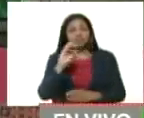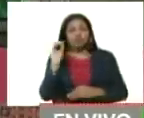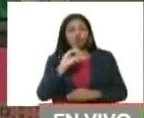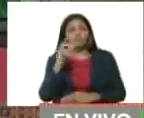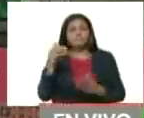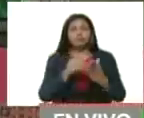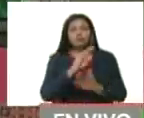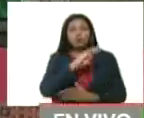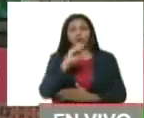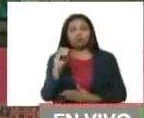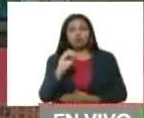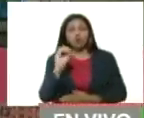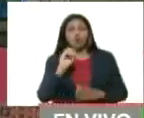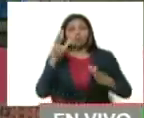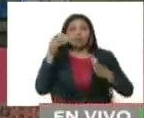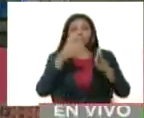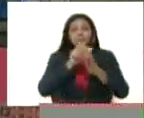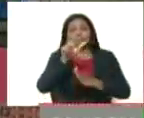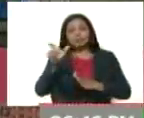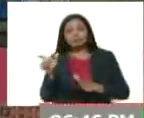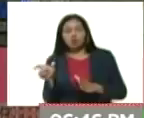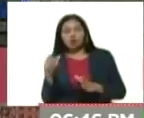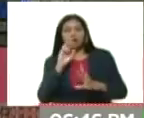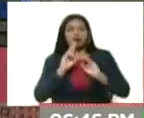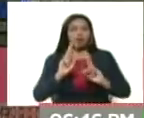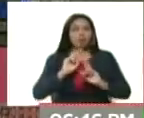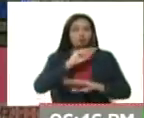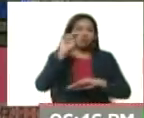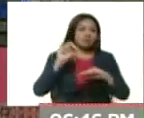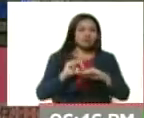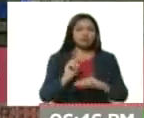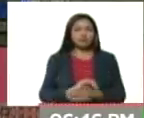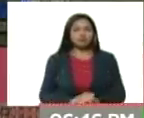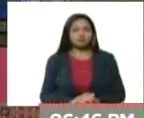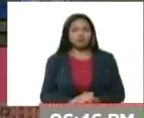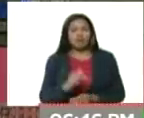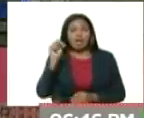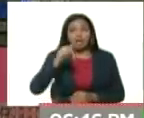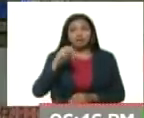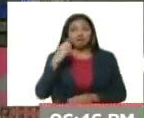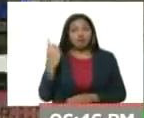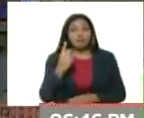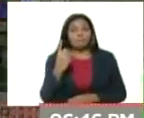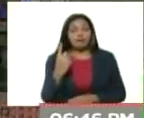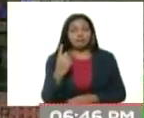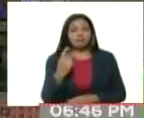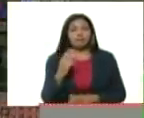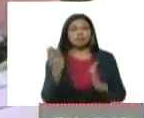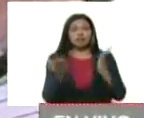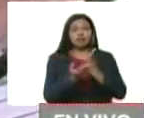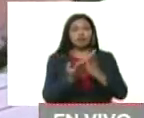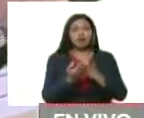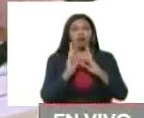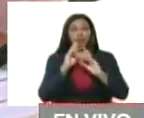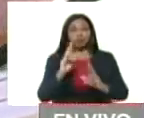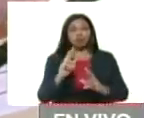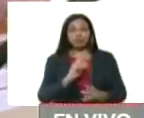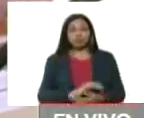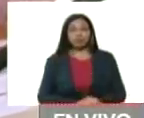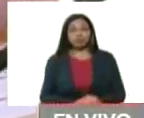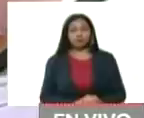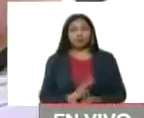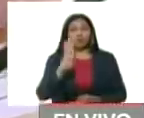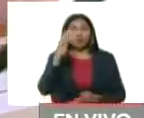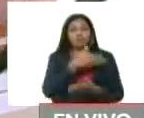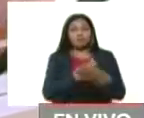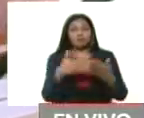1.400, cuando mucho 3.000 personas que encuestan a nivel nacional. Aquí solamente la encuesta escolar la contestaron